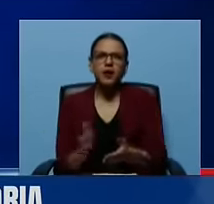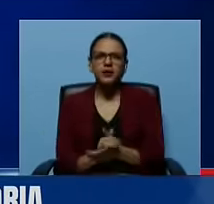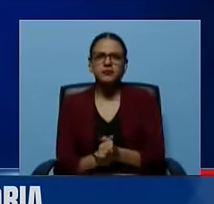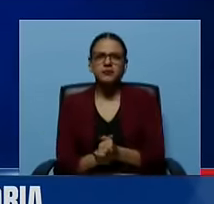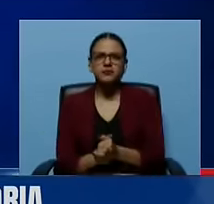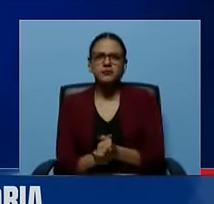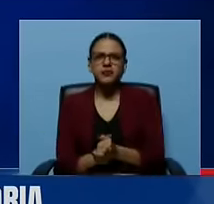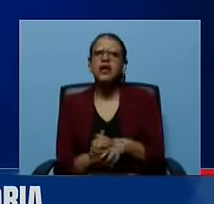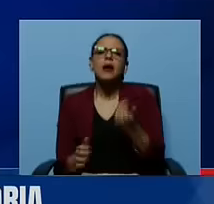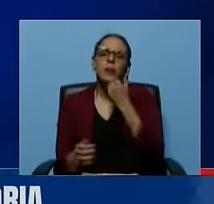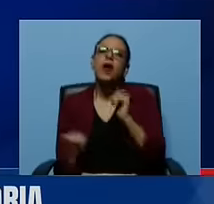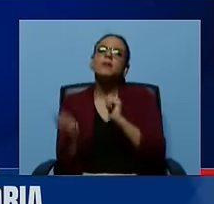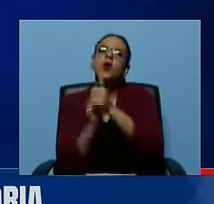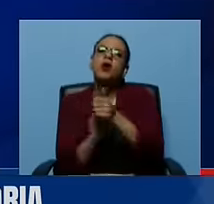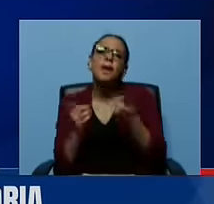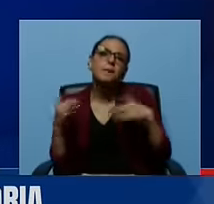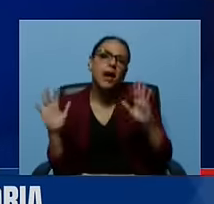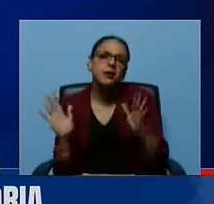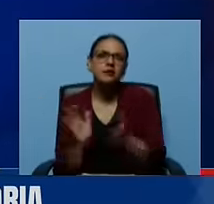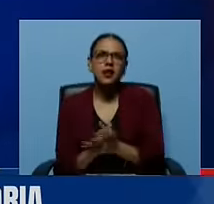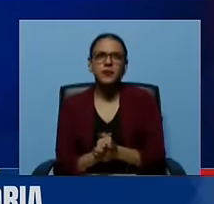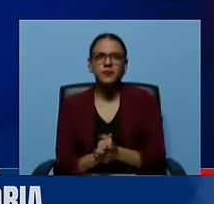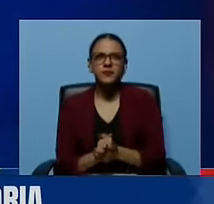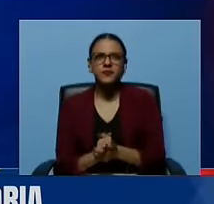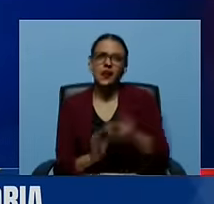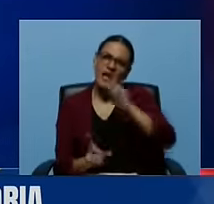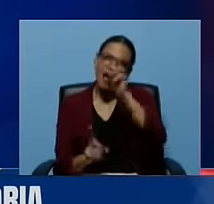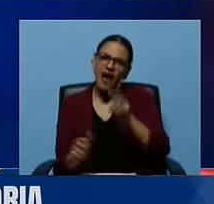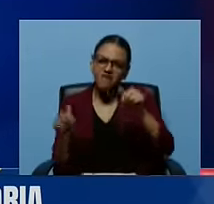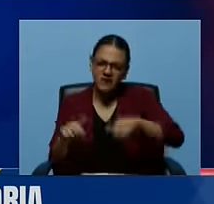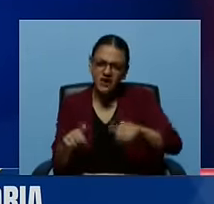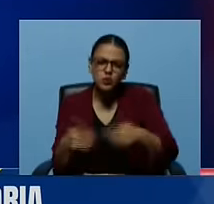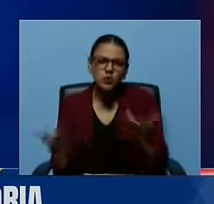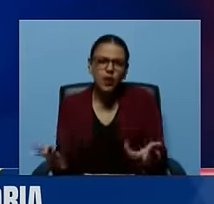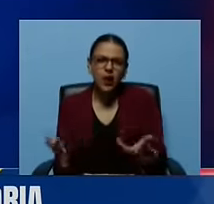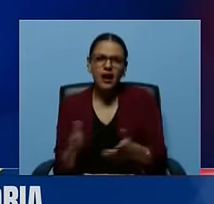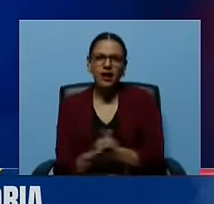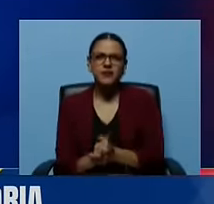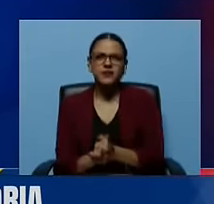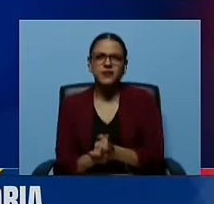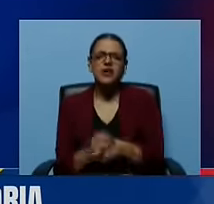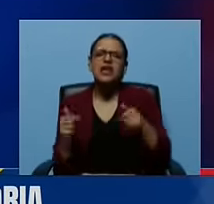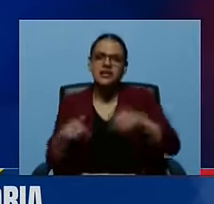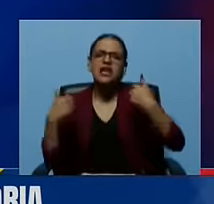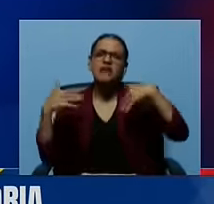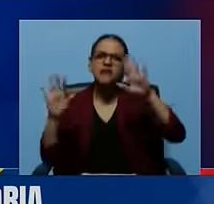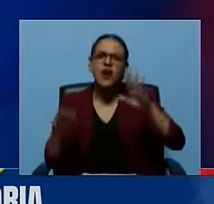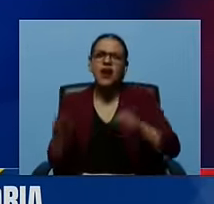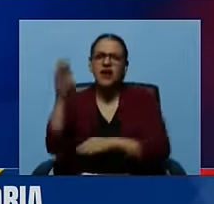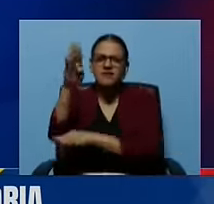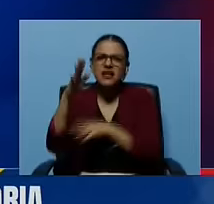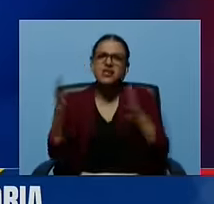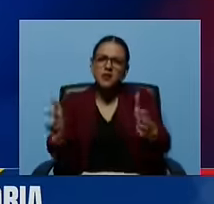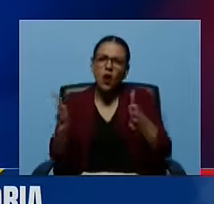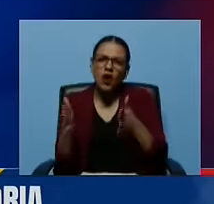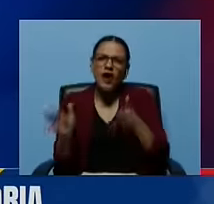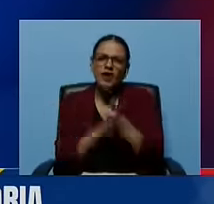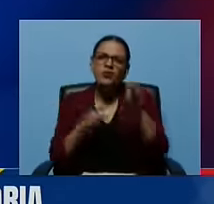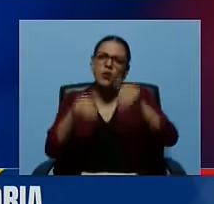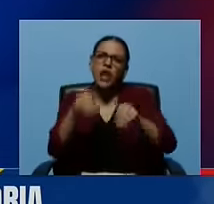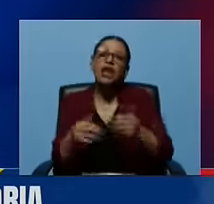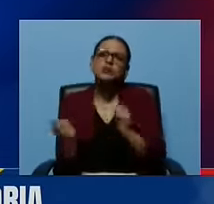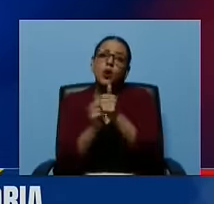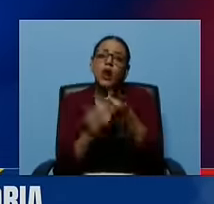¿Qué hubiera pasado en Venezuela si el fascismo hubiera ganado las